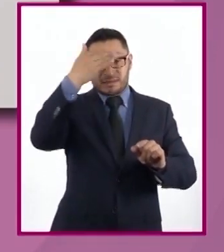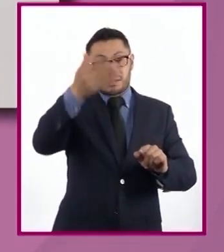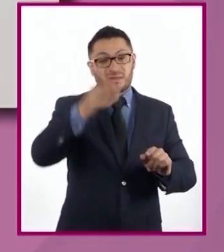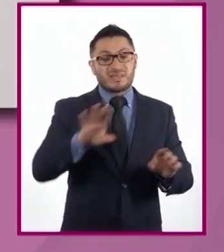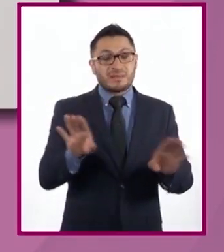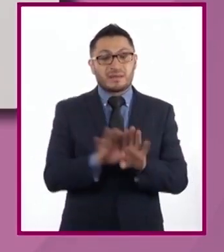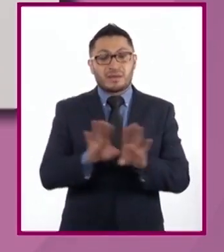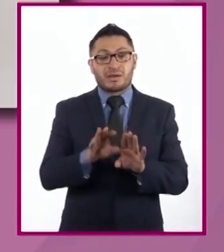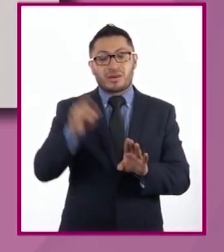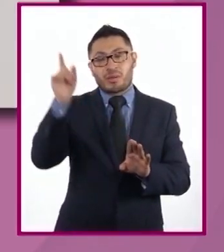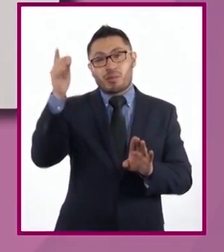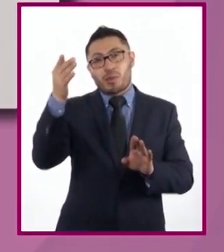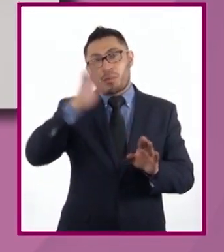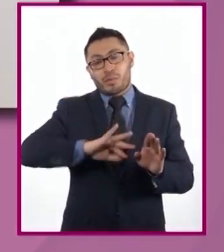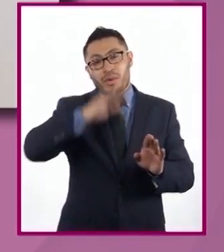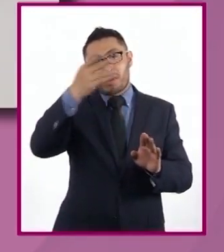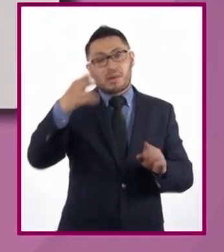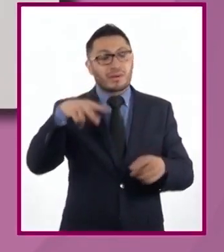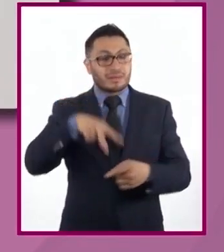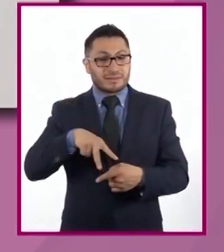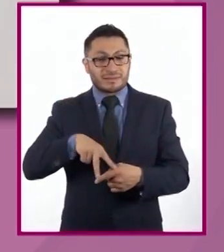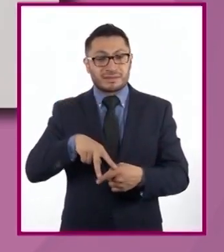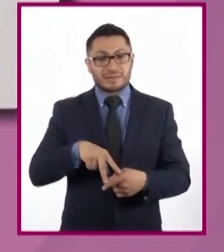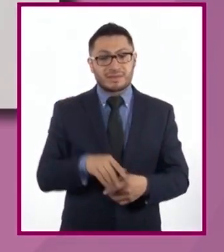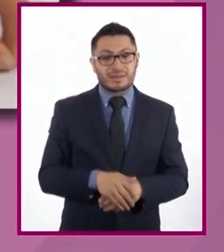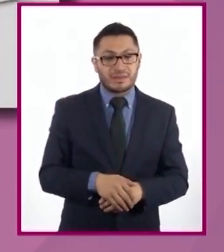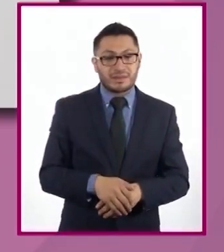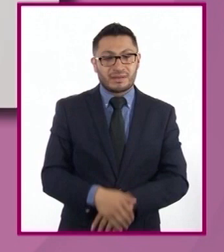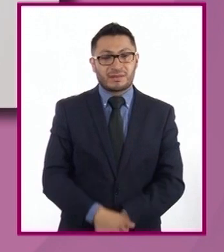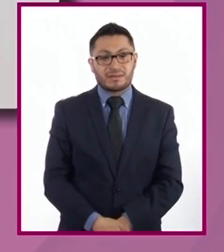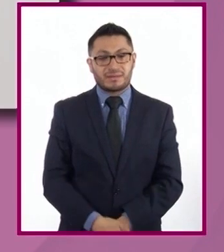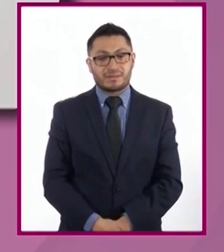como si dobláramos el triángulo.